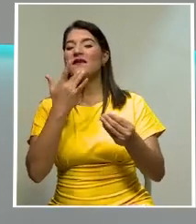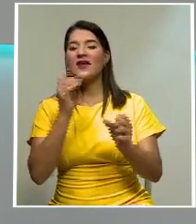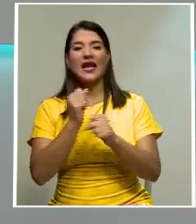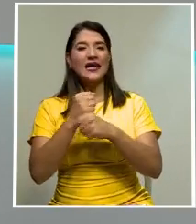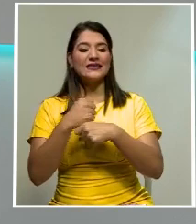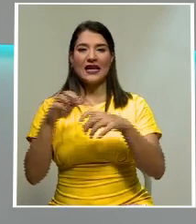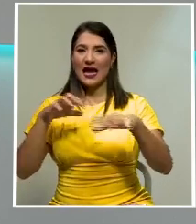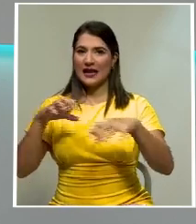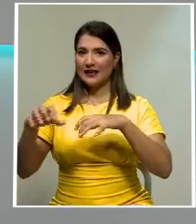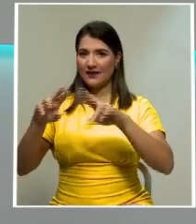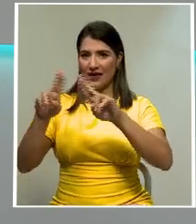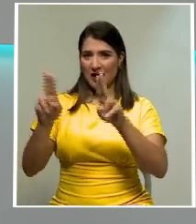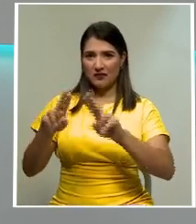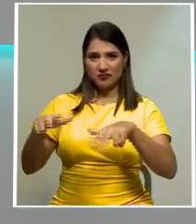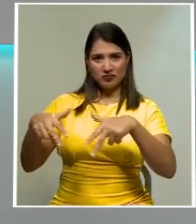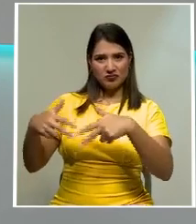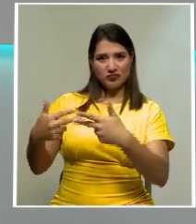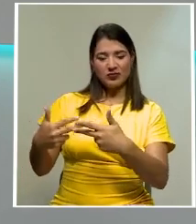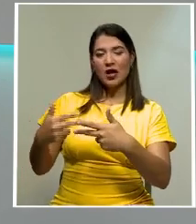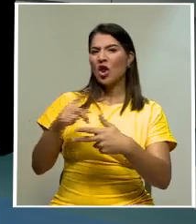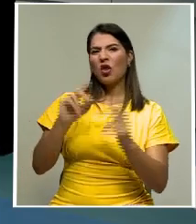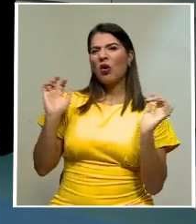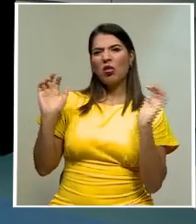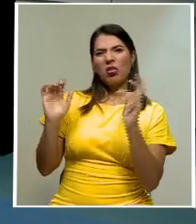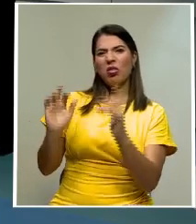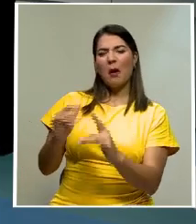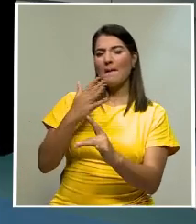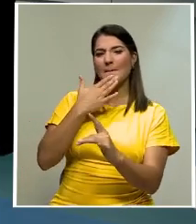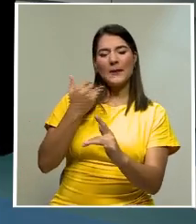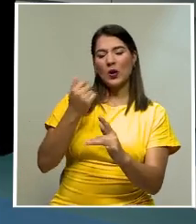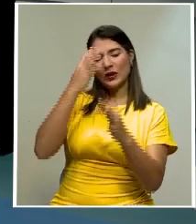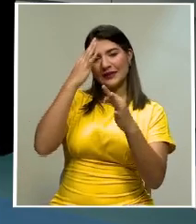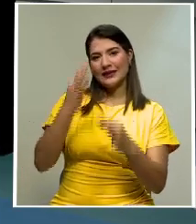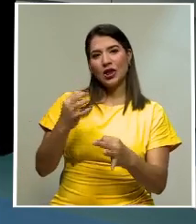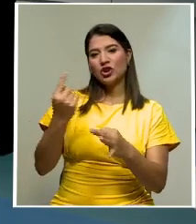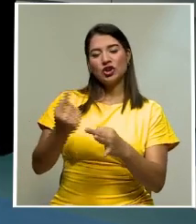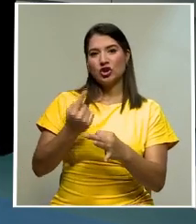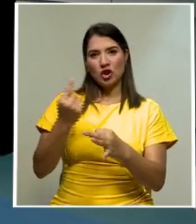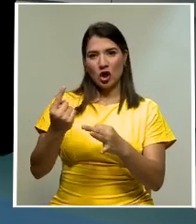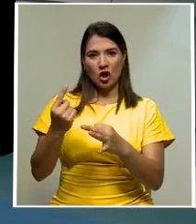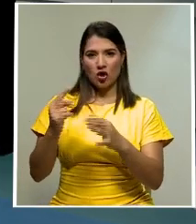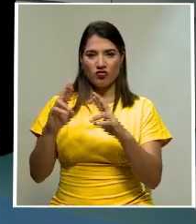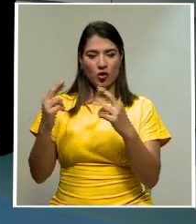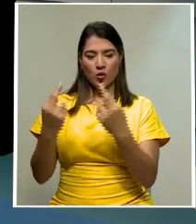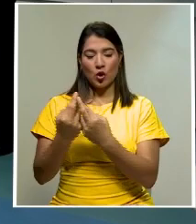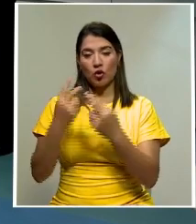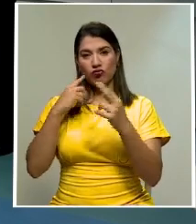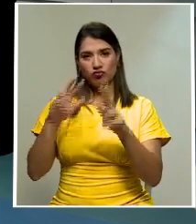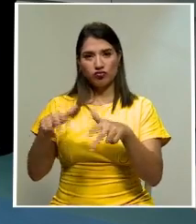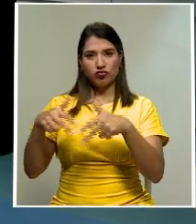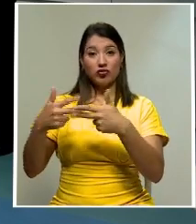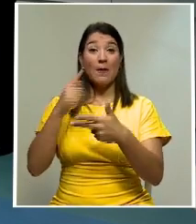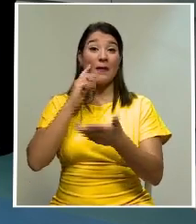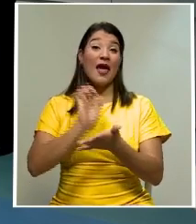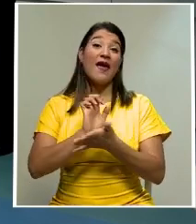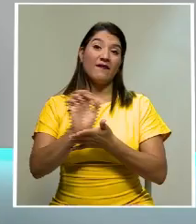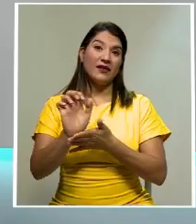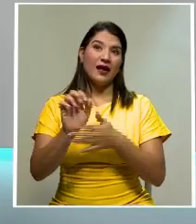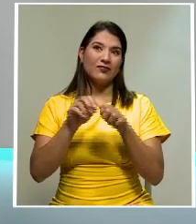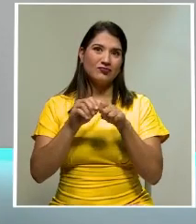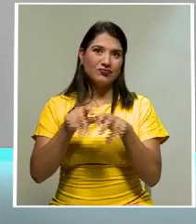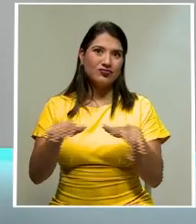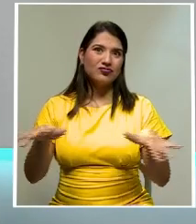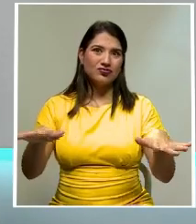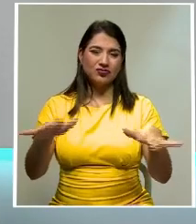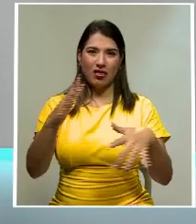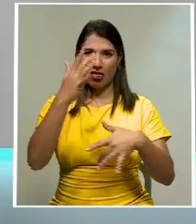por completo sus puertas. Me imagino que también muchas otras actividades van a realizar esta misma situación para evitar la propagación de mayores contagios. Claro, así